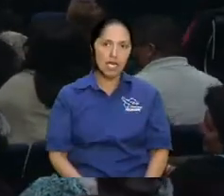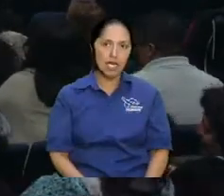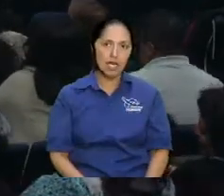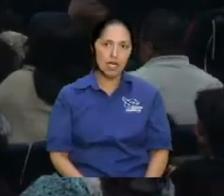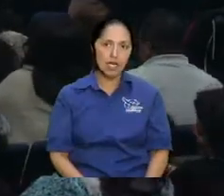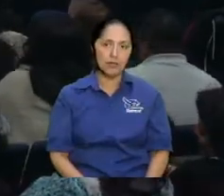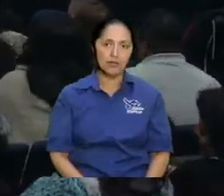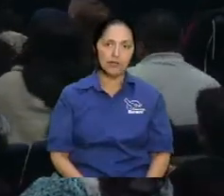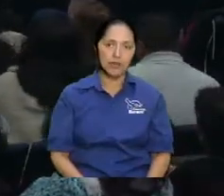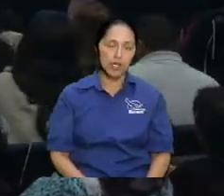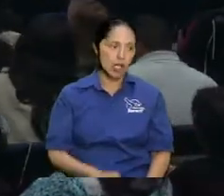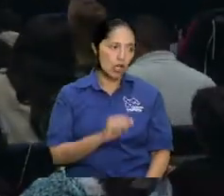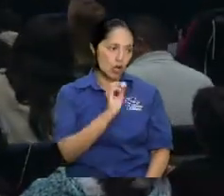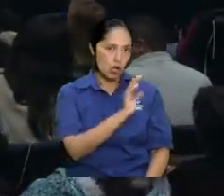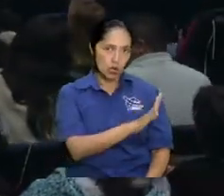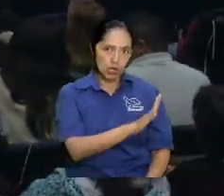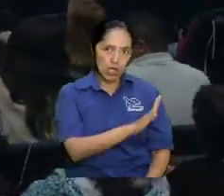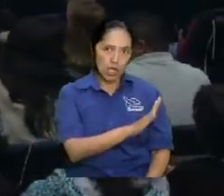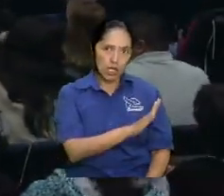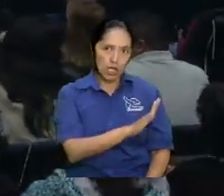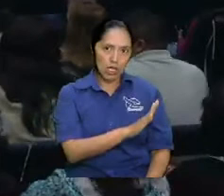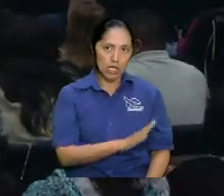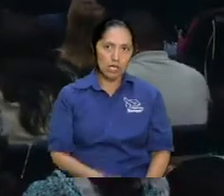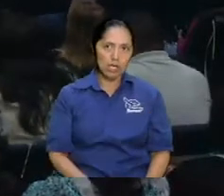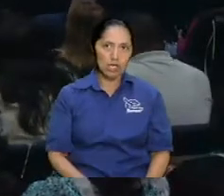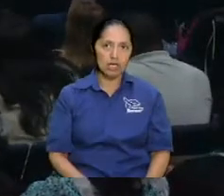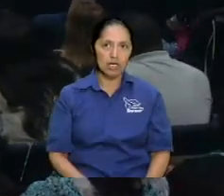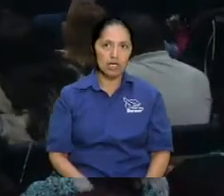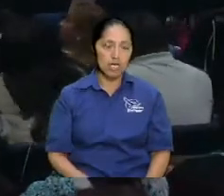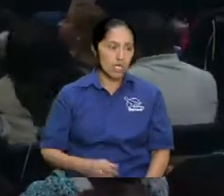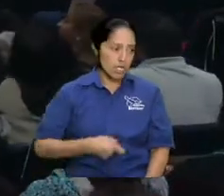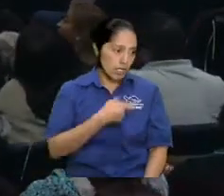pisto, ¿eh? Entonces le decían, dinero no tengo mucho, dígale.